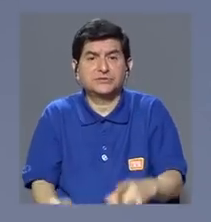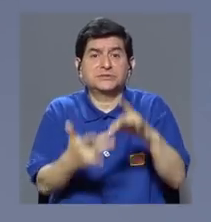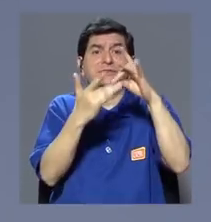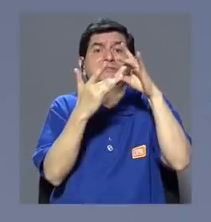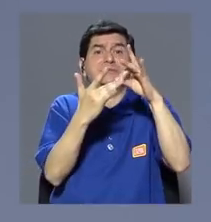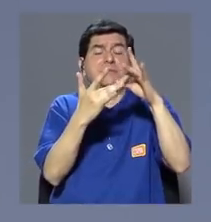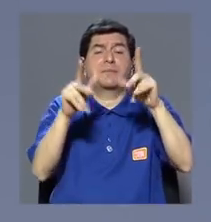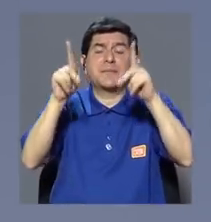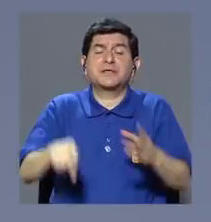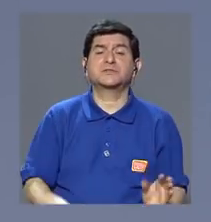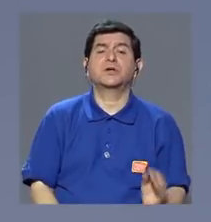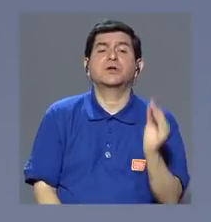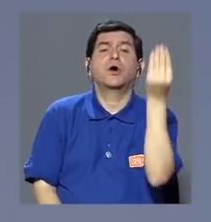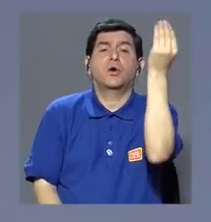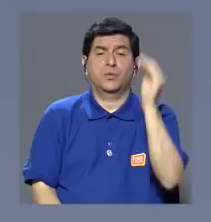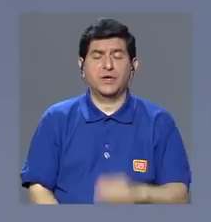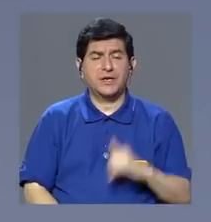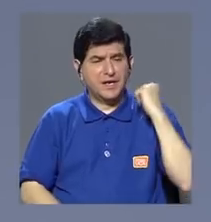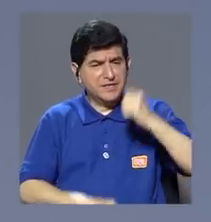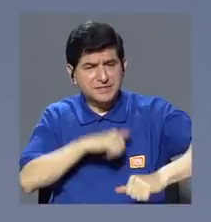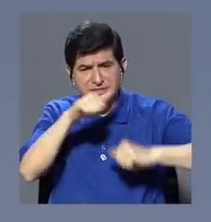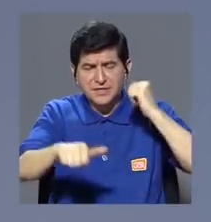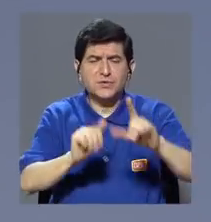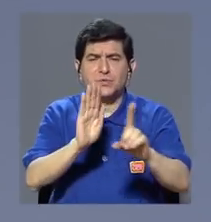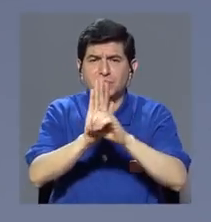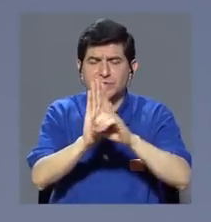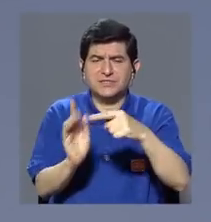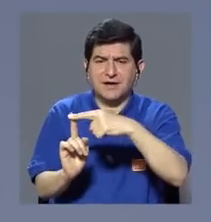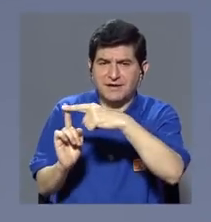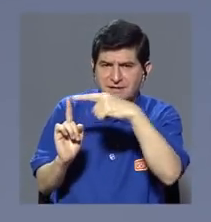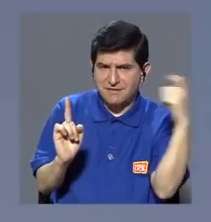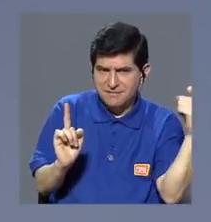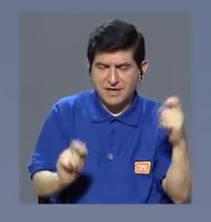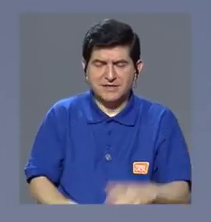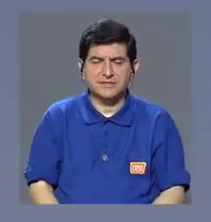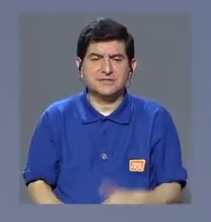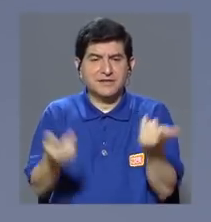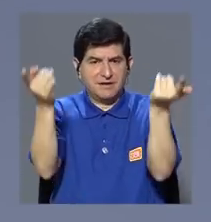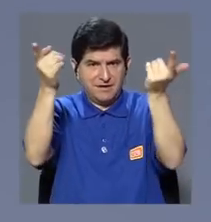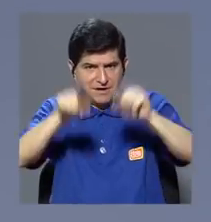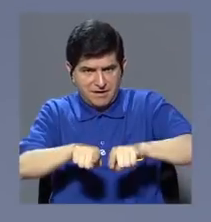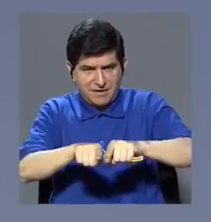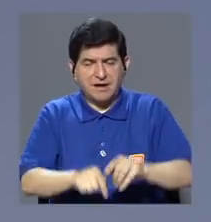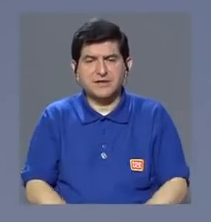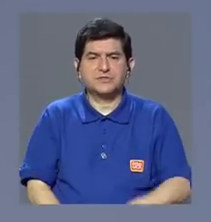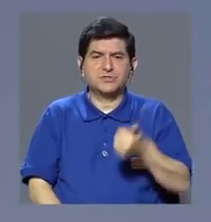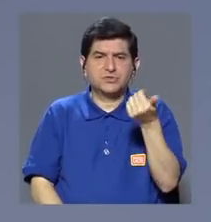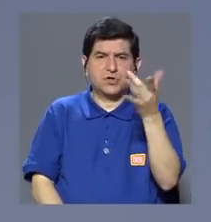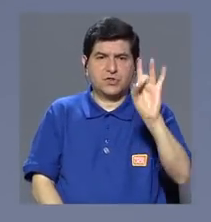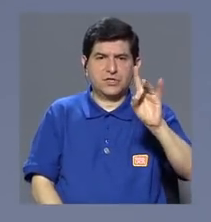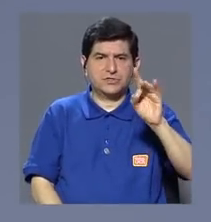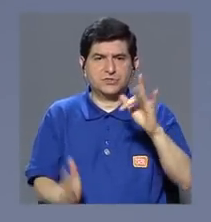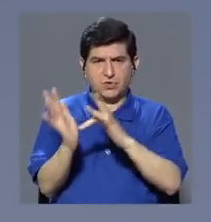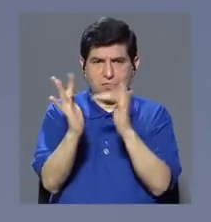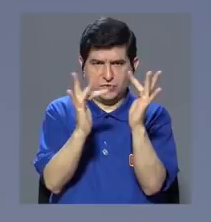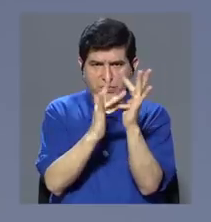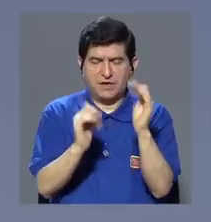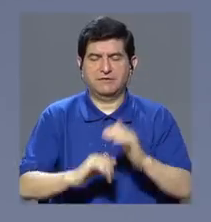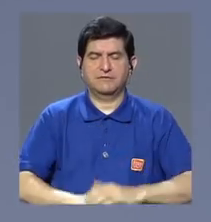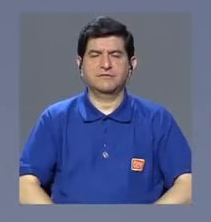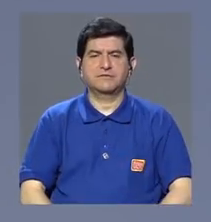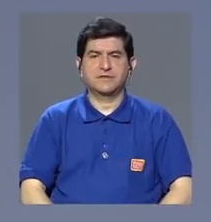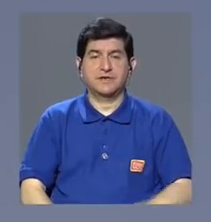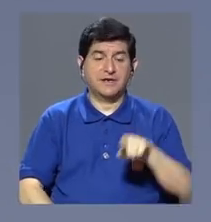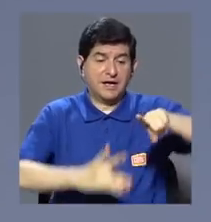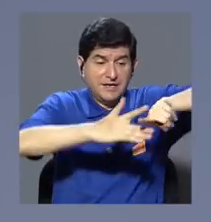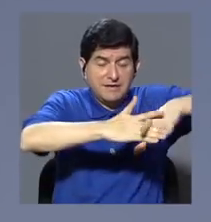todo se encuentran gente joven que están luchando por sus derechos a partir de lo que en este caso fue el 18 de abril que